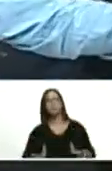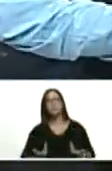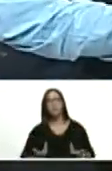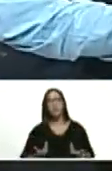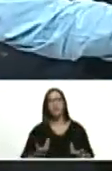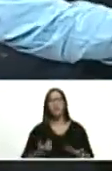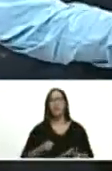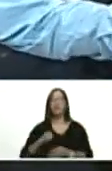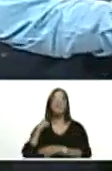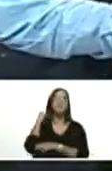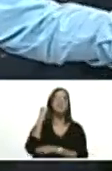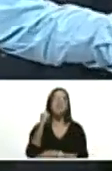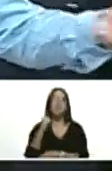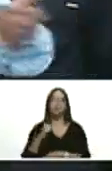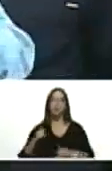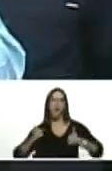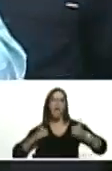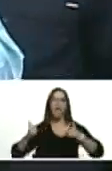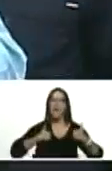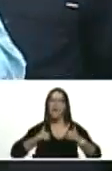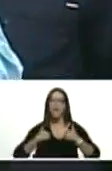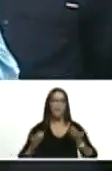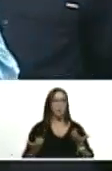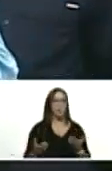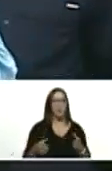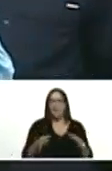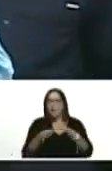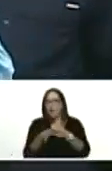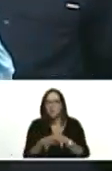venciendo egos, individualismo, sectarismo,